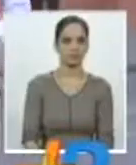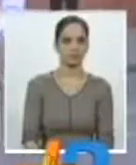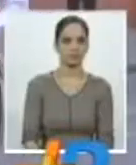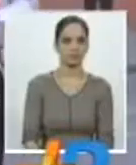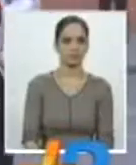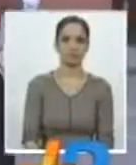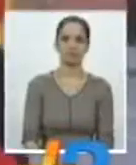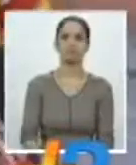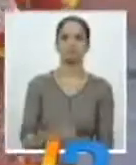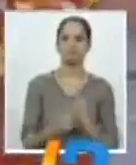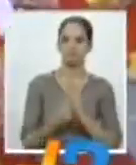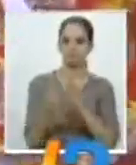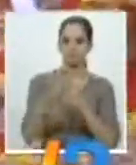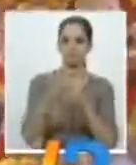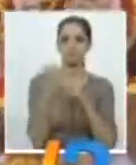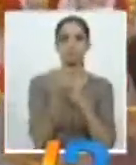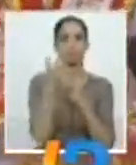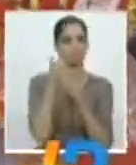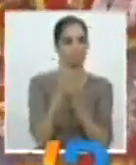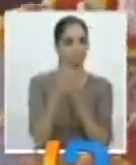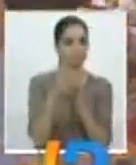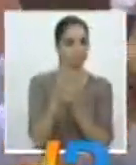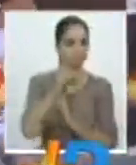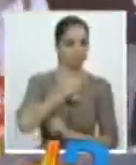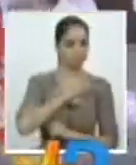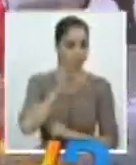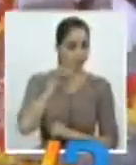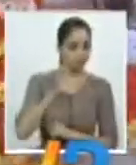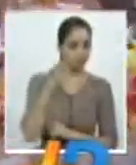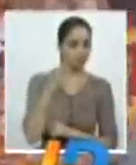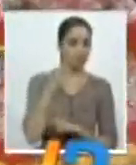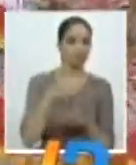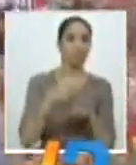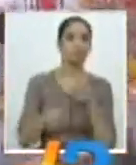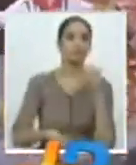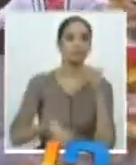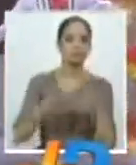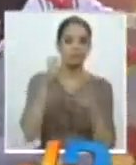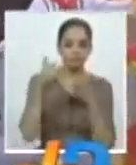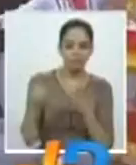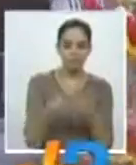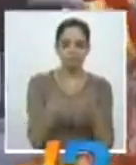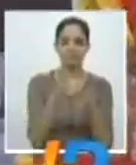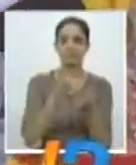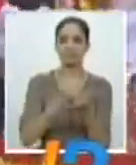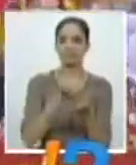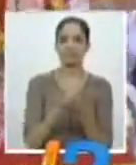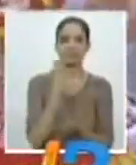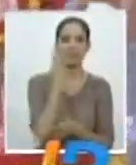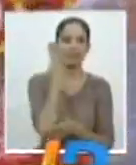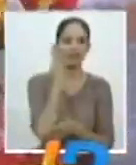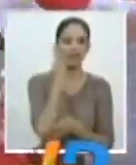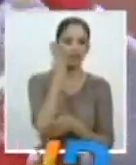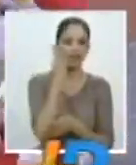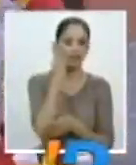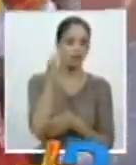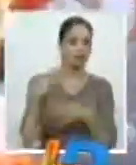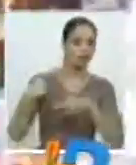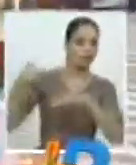Con esta muestra de cultura yo les cuento que en Cali por estos días se realiza la Ruta de los Ahijados, una tradición del Valle del Cauca.